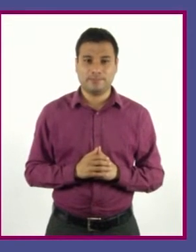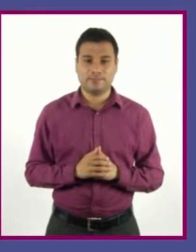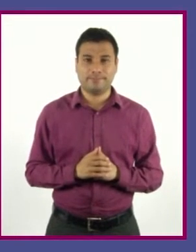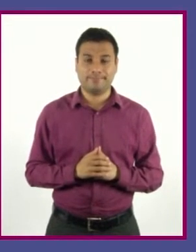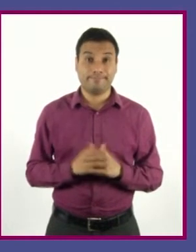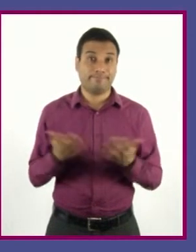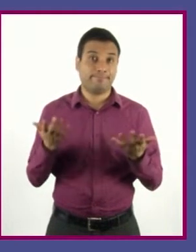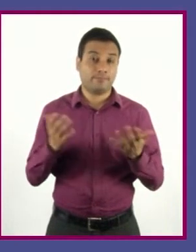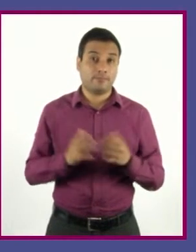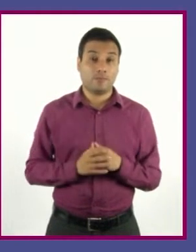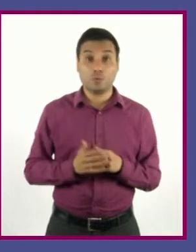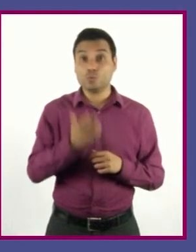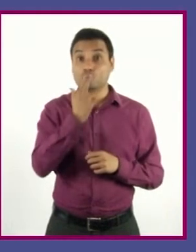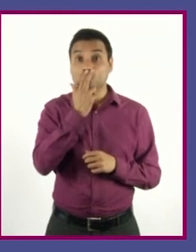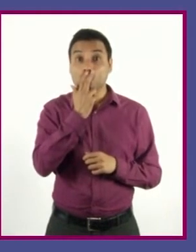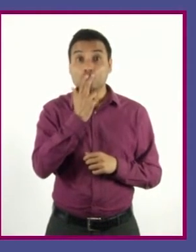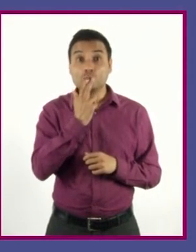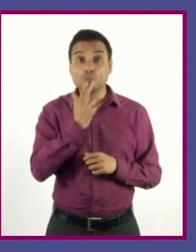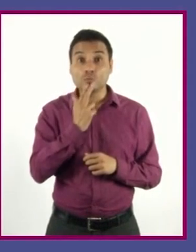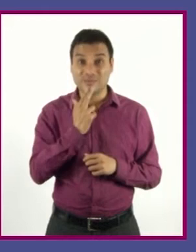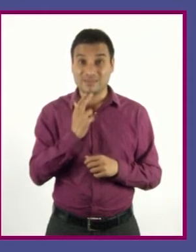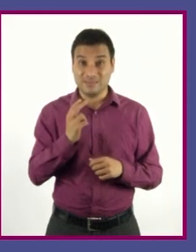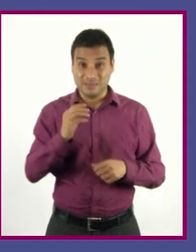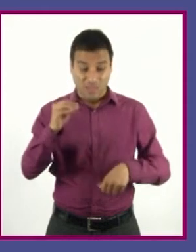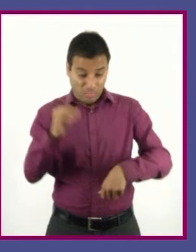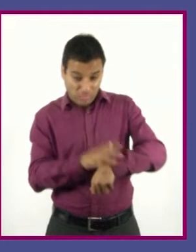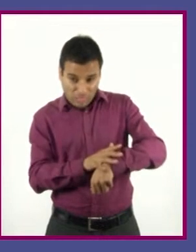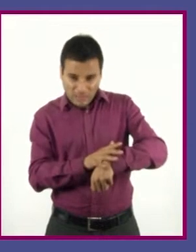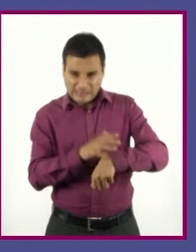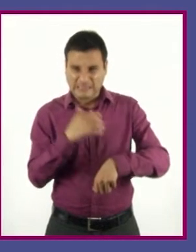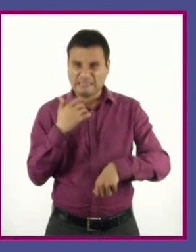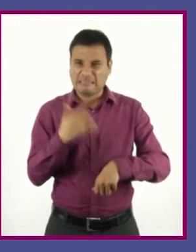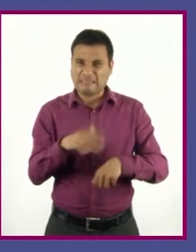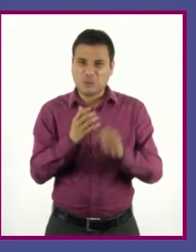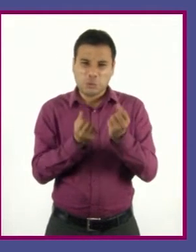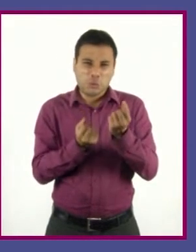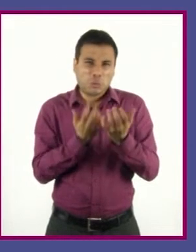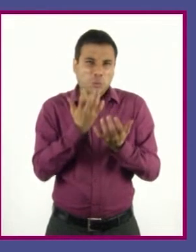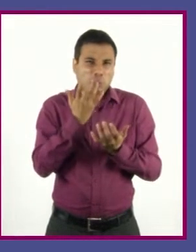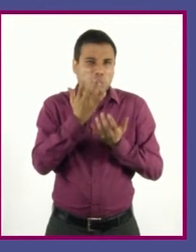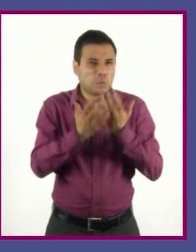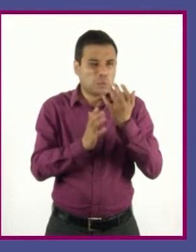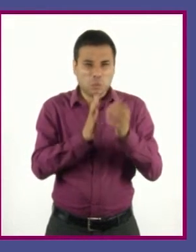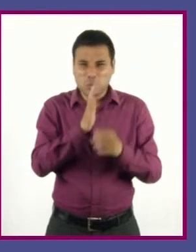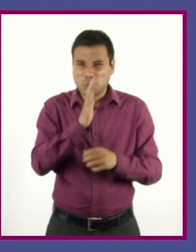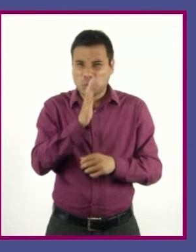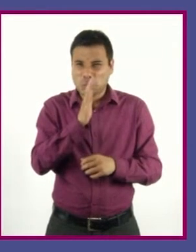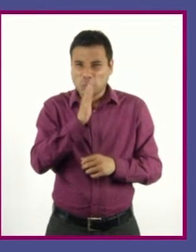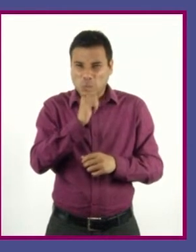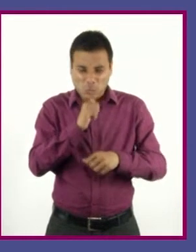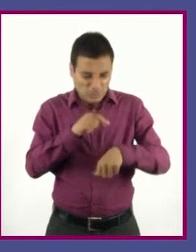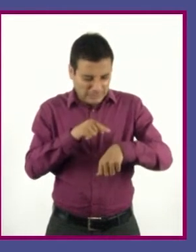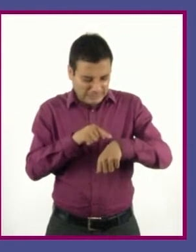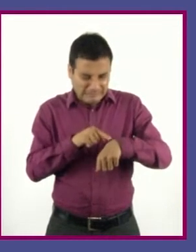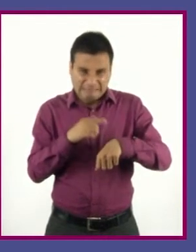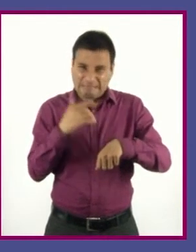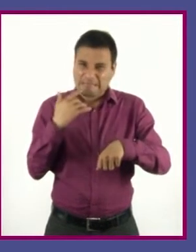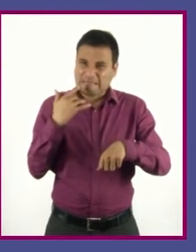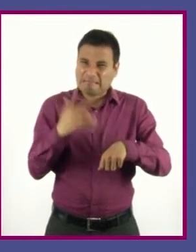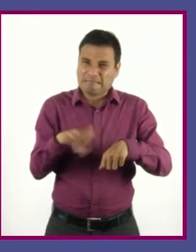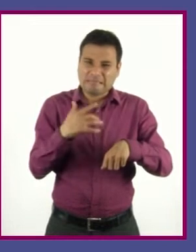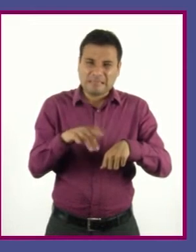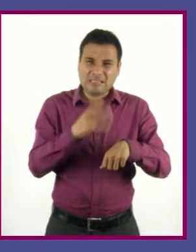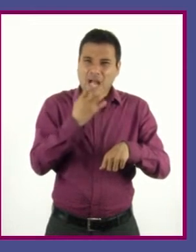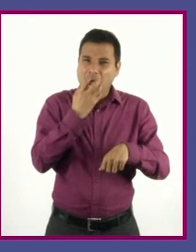Ahora el caramelo, son quemadas horribles. Si te cae, se te queda pegada en la piel, eso es lo peligroso